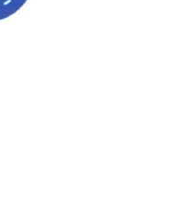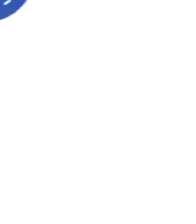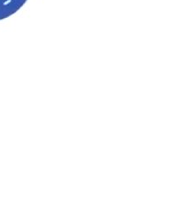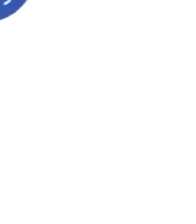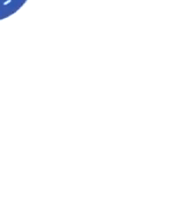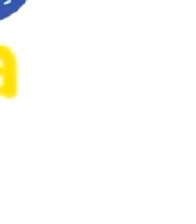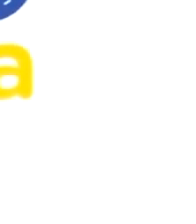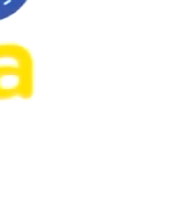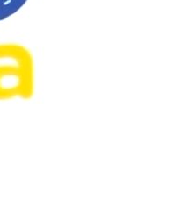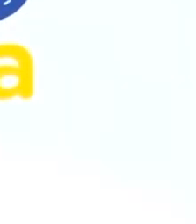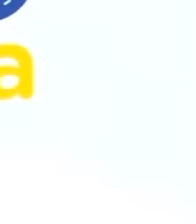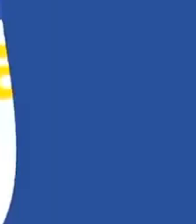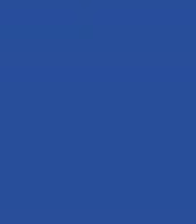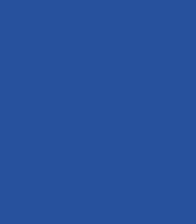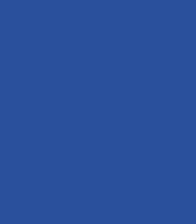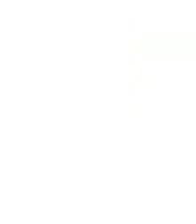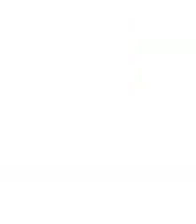Aprendo en casa.